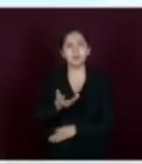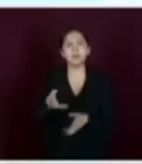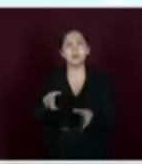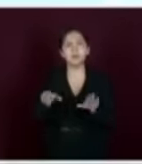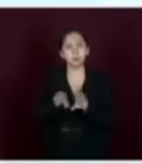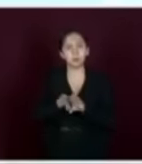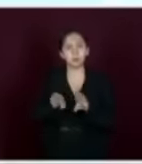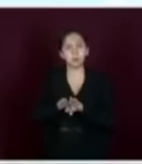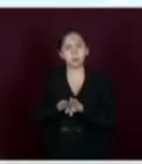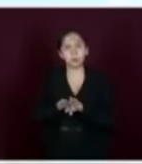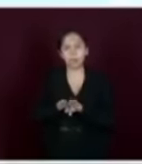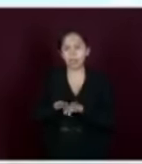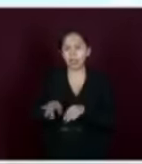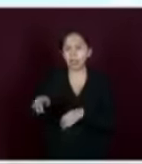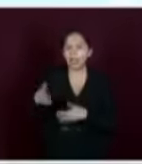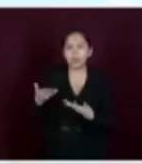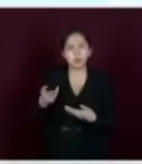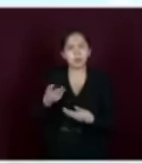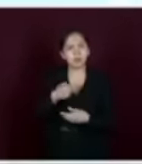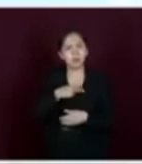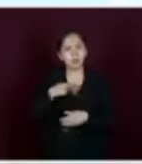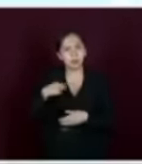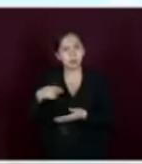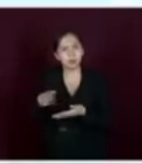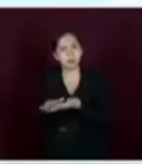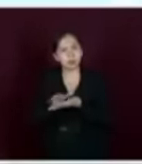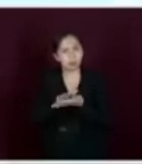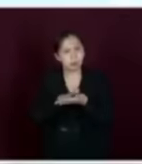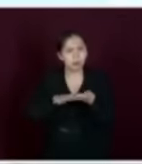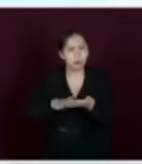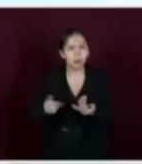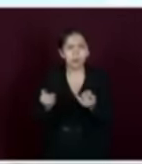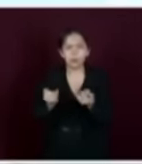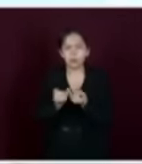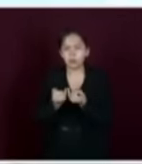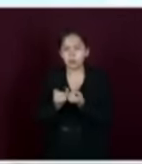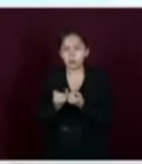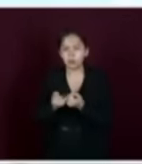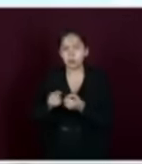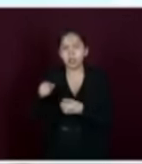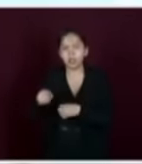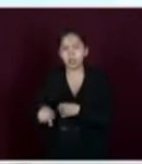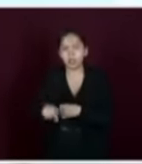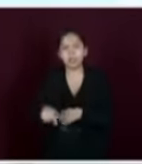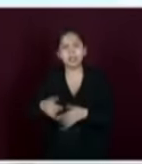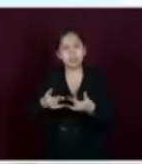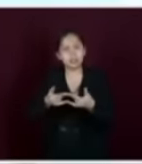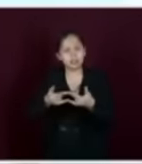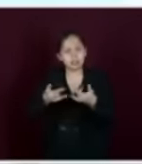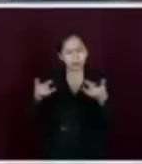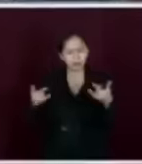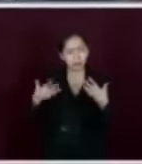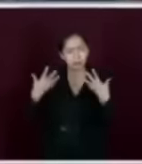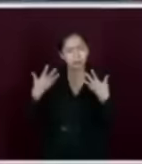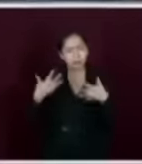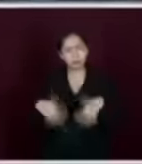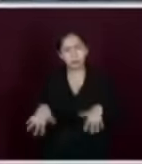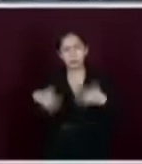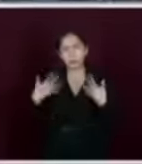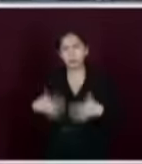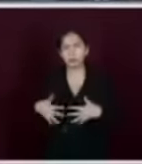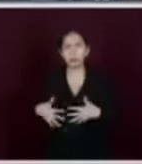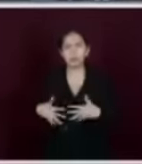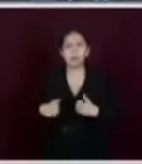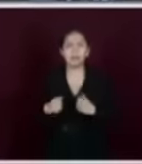de la generosidad y la grandeza de nuestra historia y de